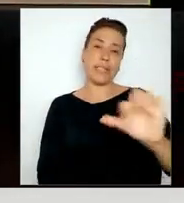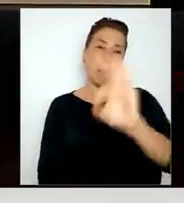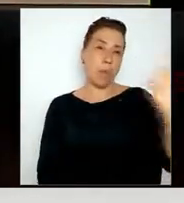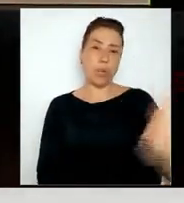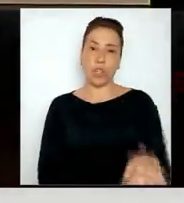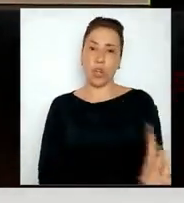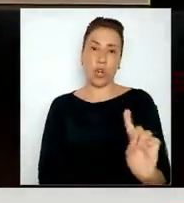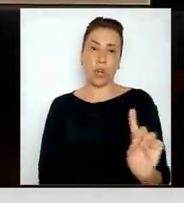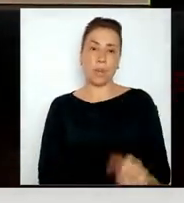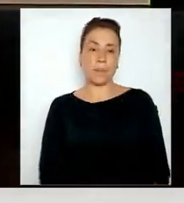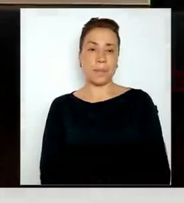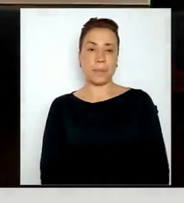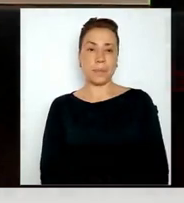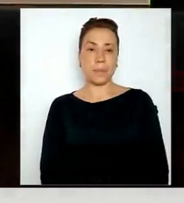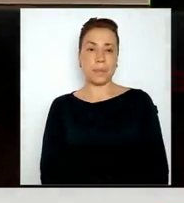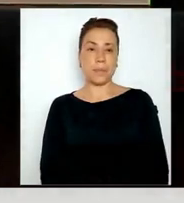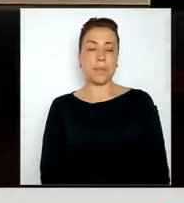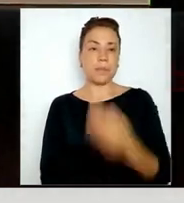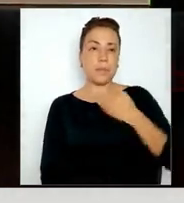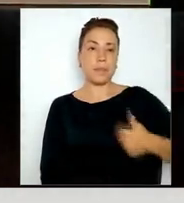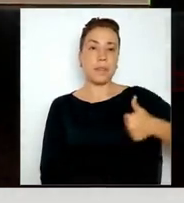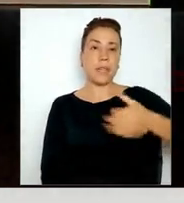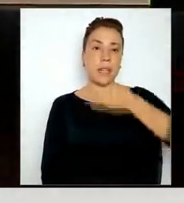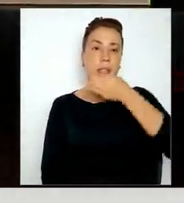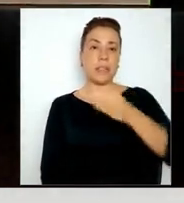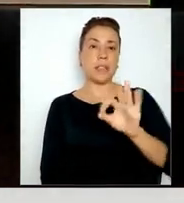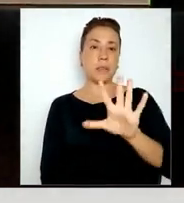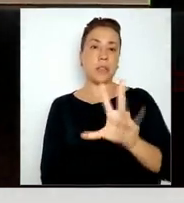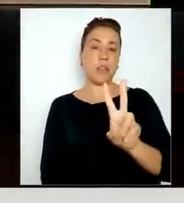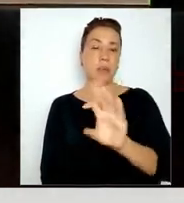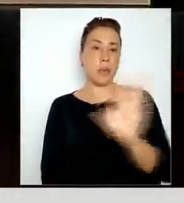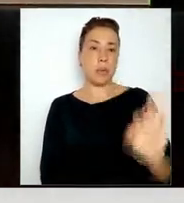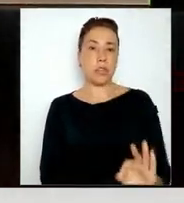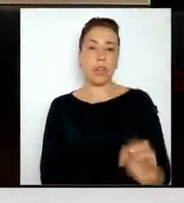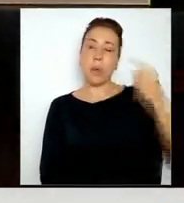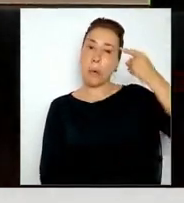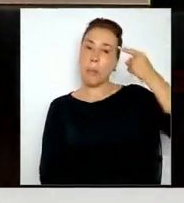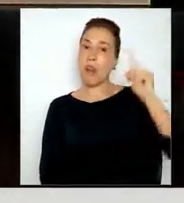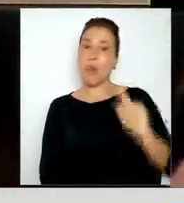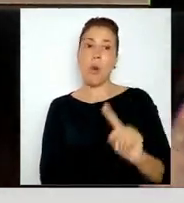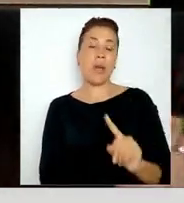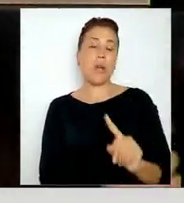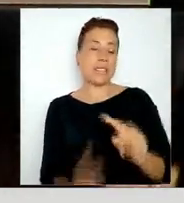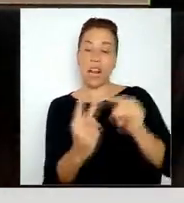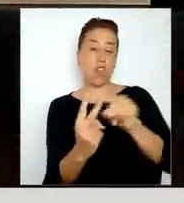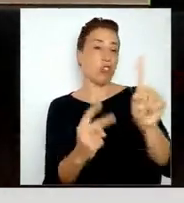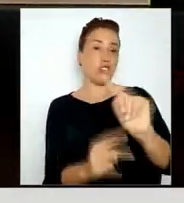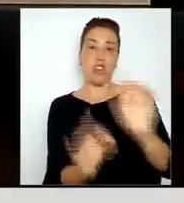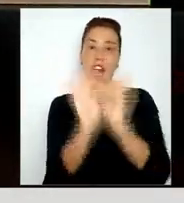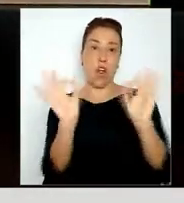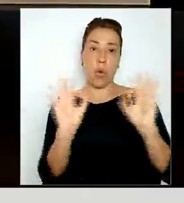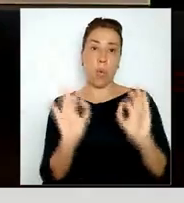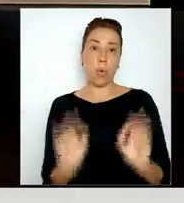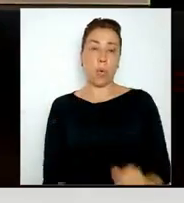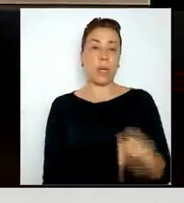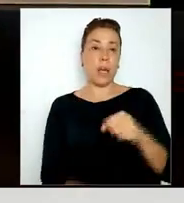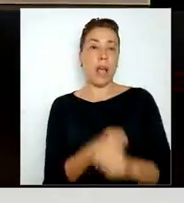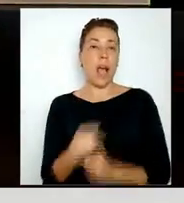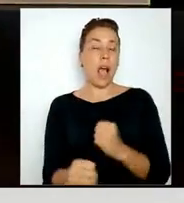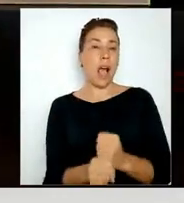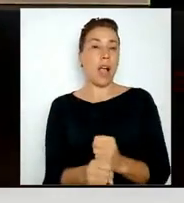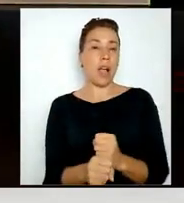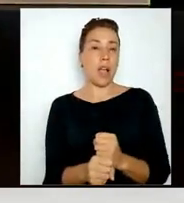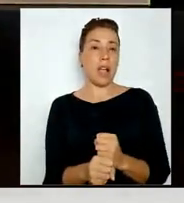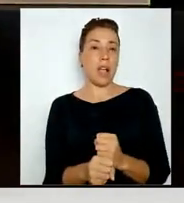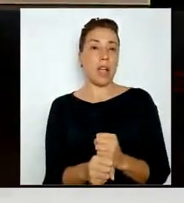el director dice que es en 52% pero la verdad es que no es ni uno ni el otro este año vamos a llegar a ingreso